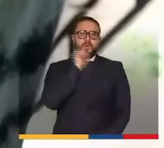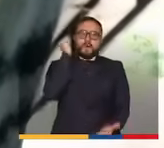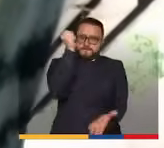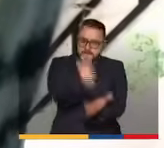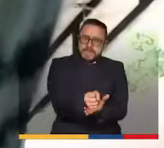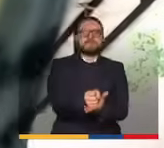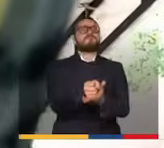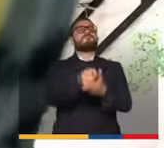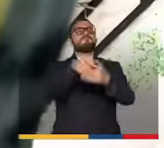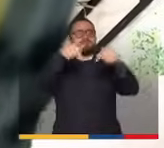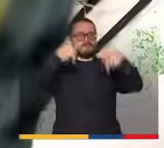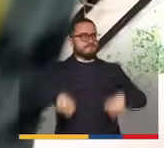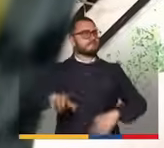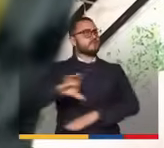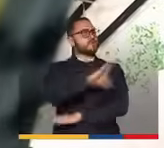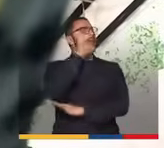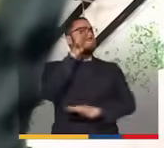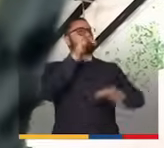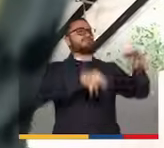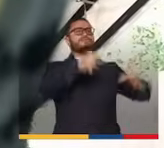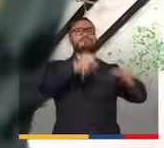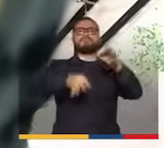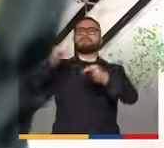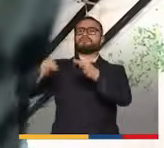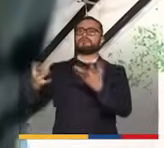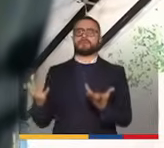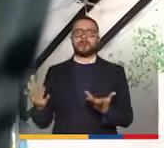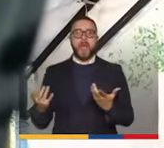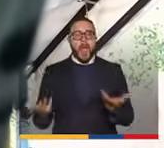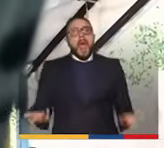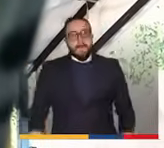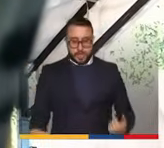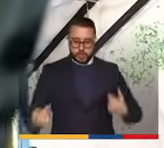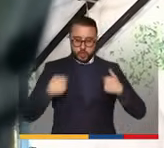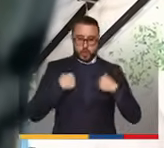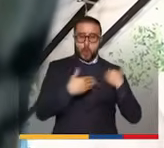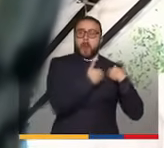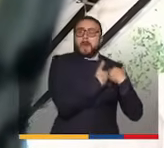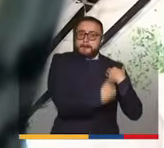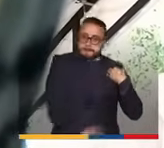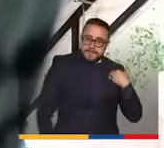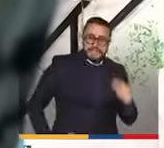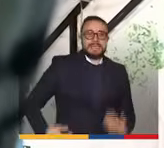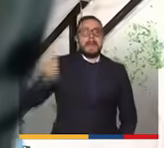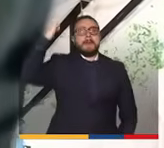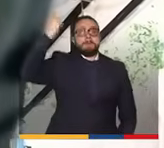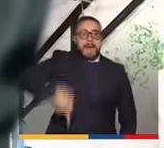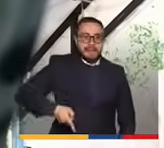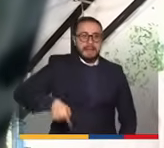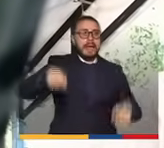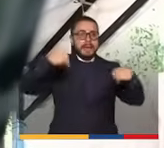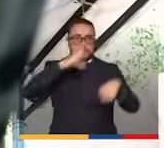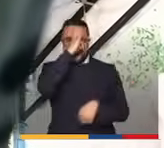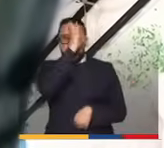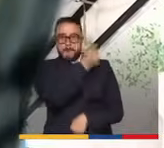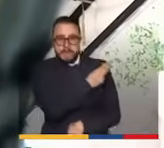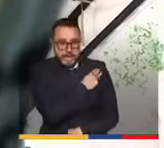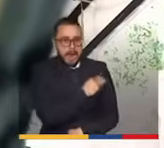eso hemos venido. Por eso la orden que el presidente de la República le da aquí a la fuerza